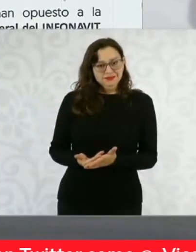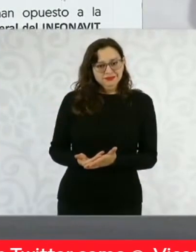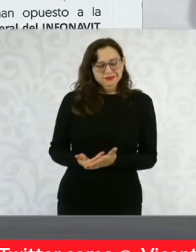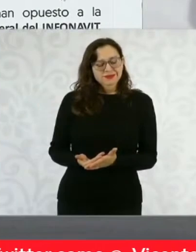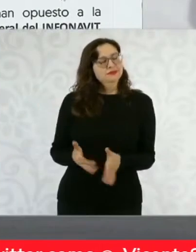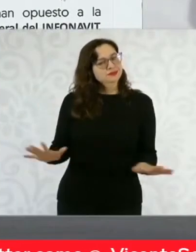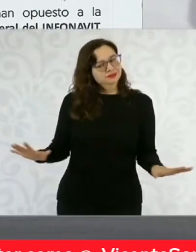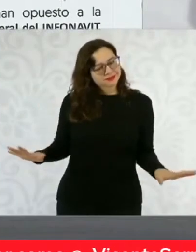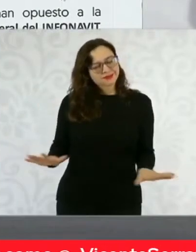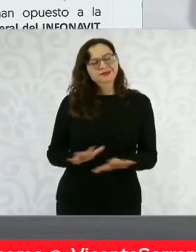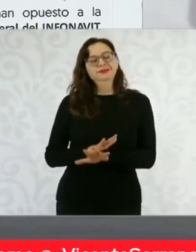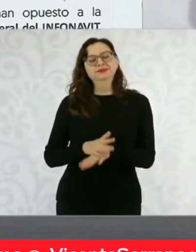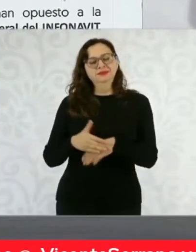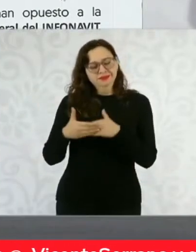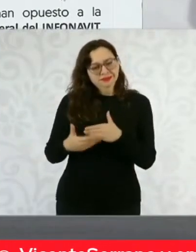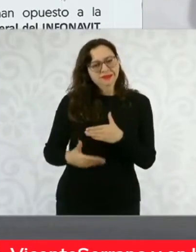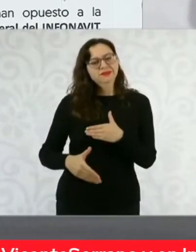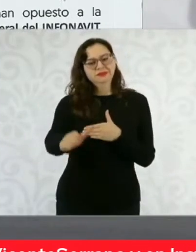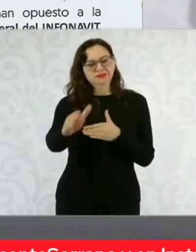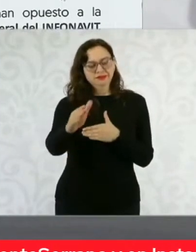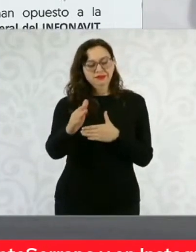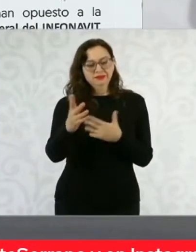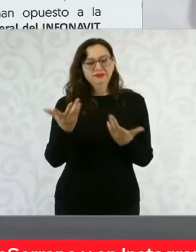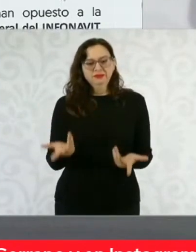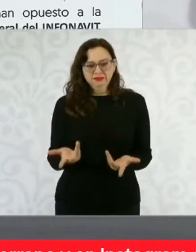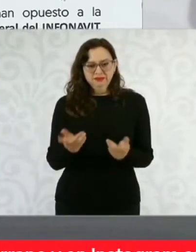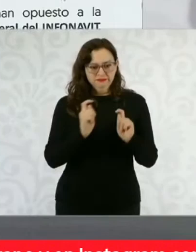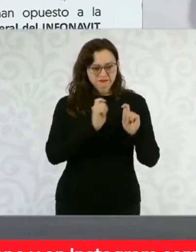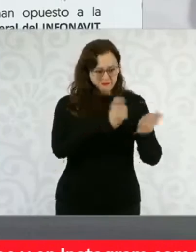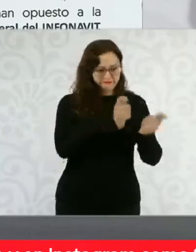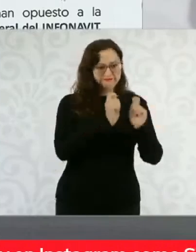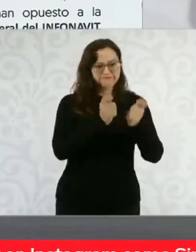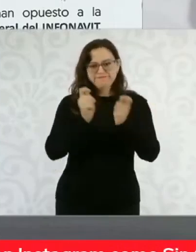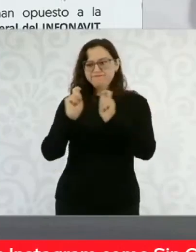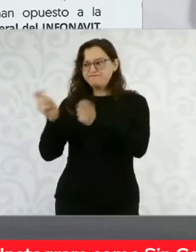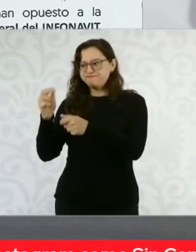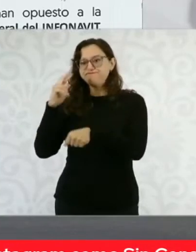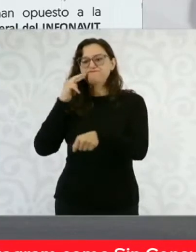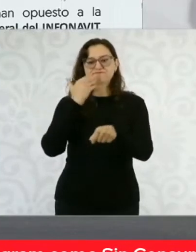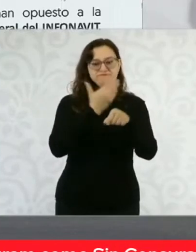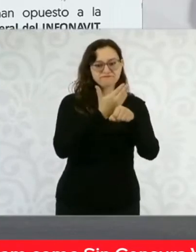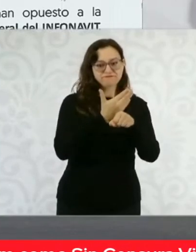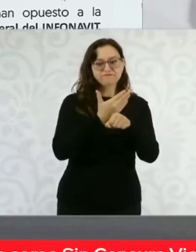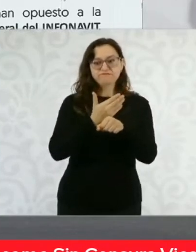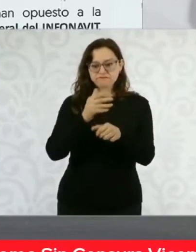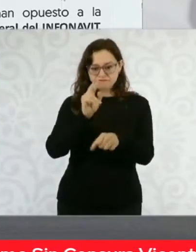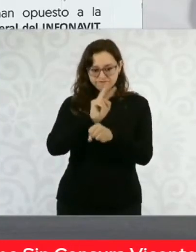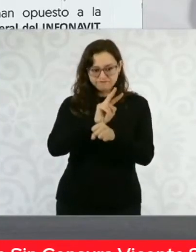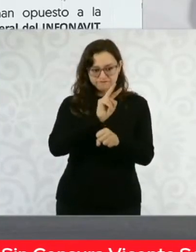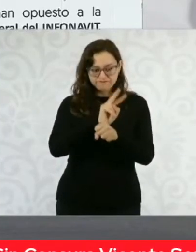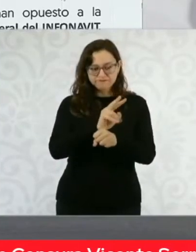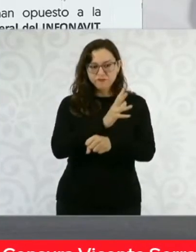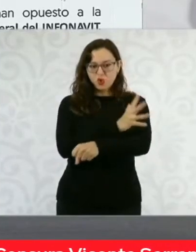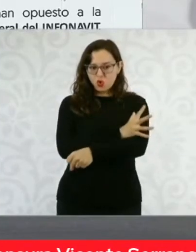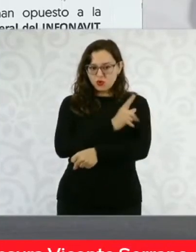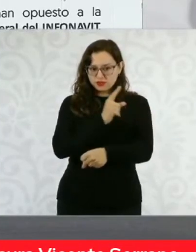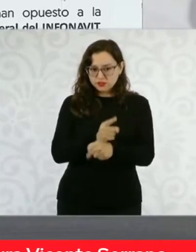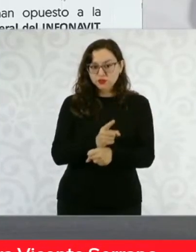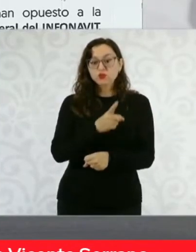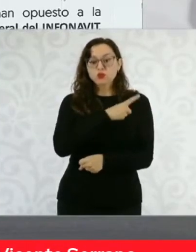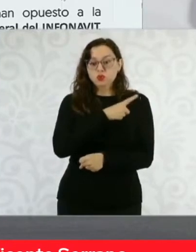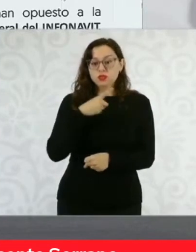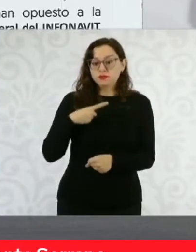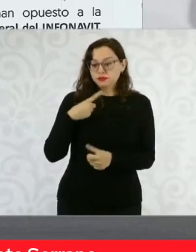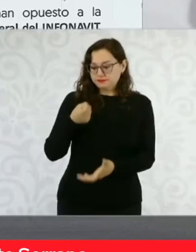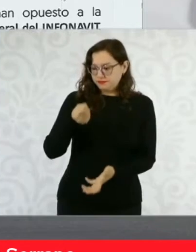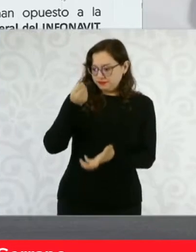Con la reforma no solo va a existir una responsabilidad directa, trazable y transparente en el manejo